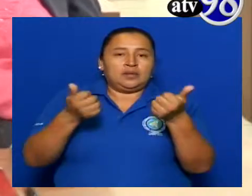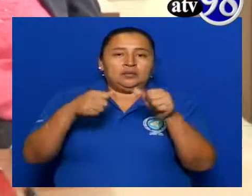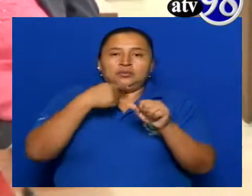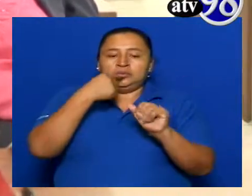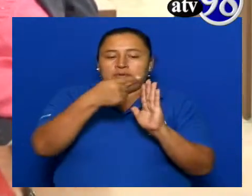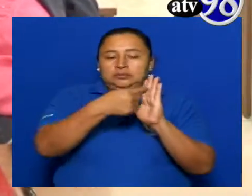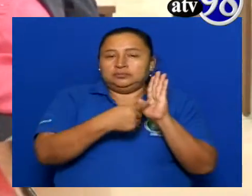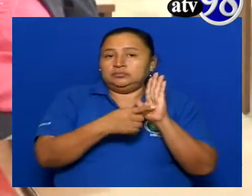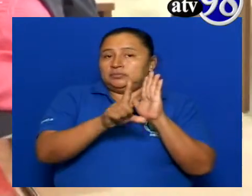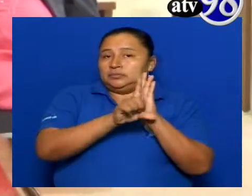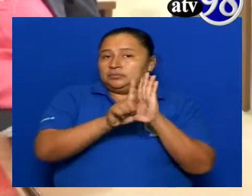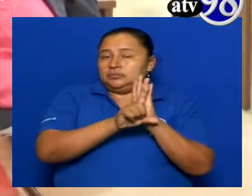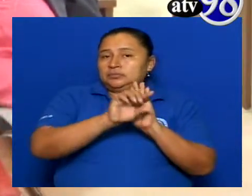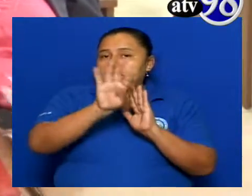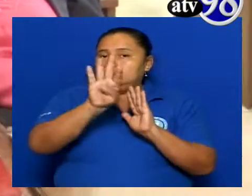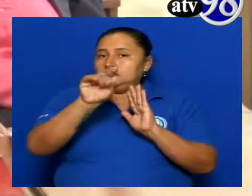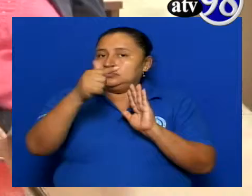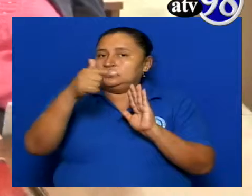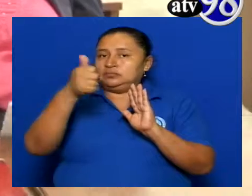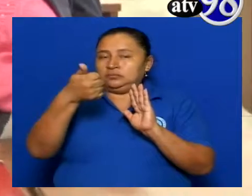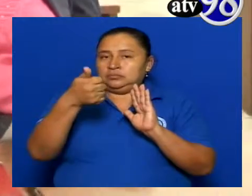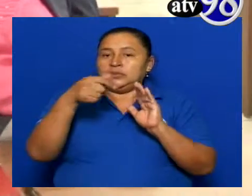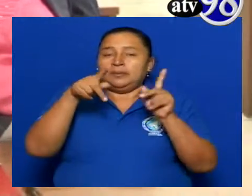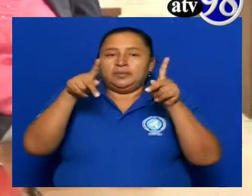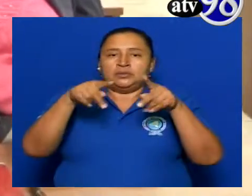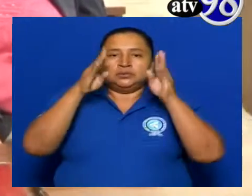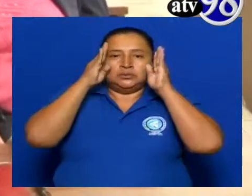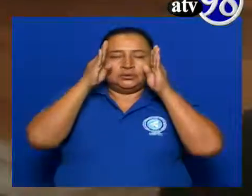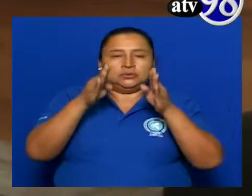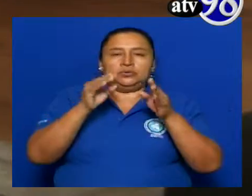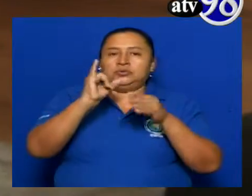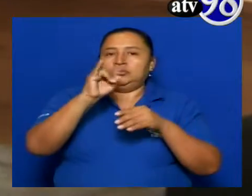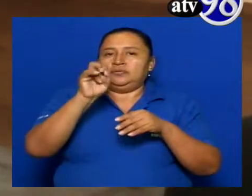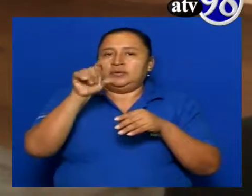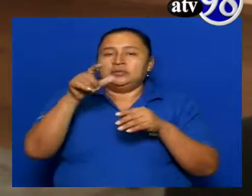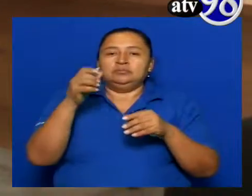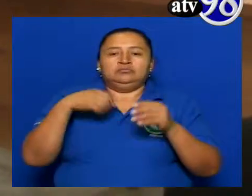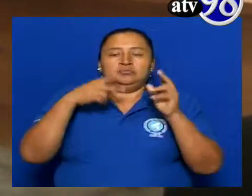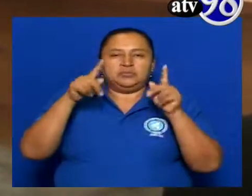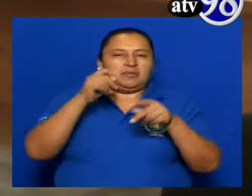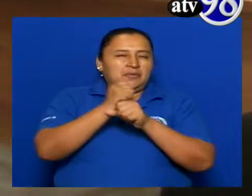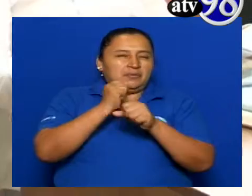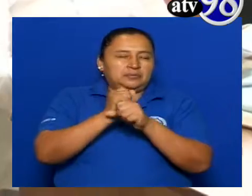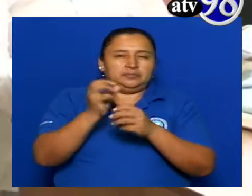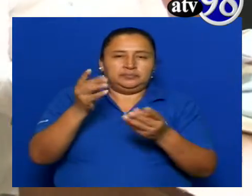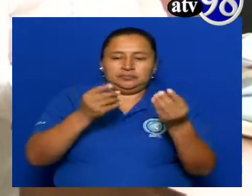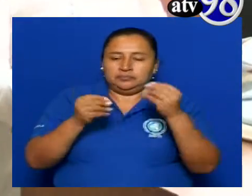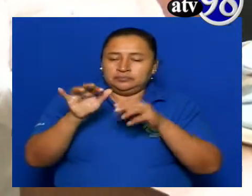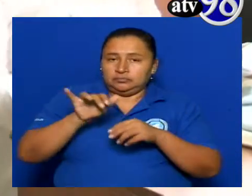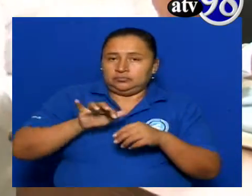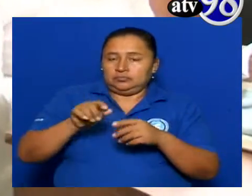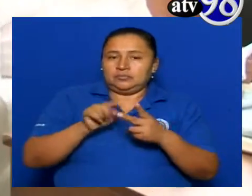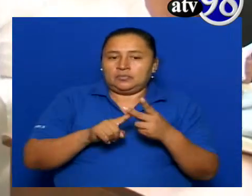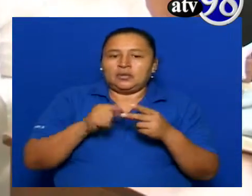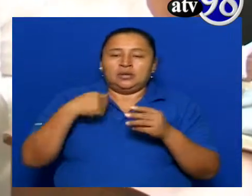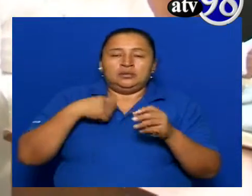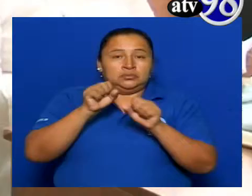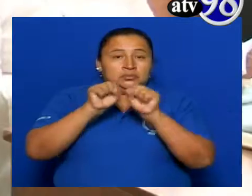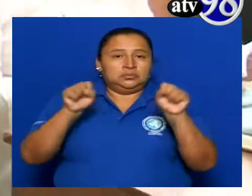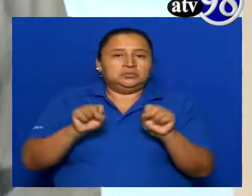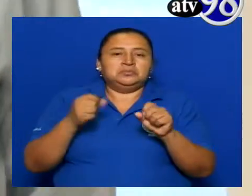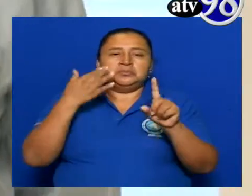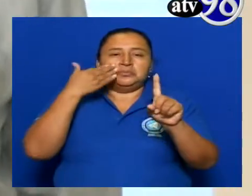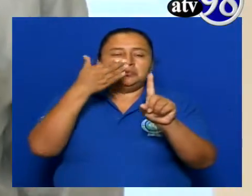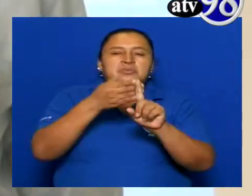en la Ley 476, Ley del Servicio Civil y de la Carrera Administrativa. La capacitación fue dirigida a las y